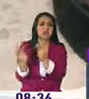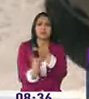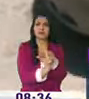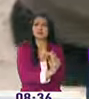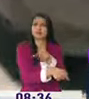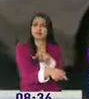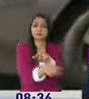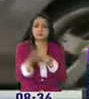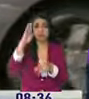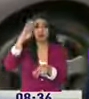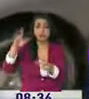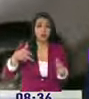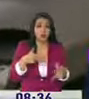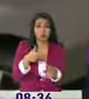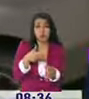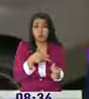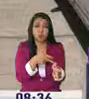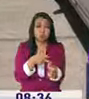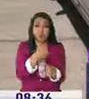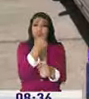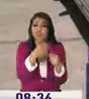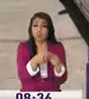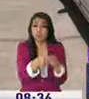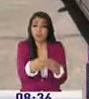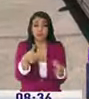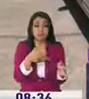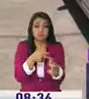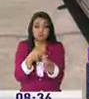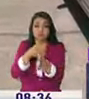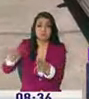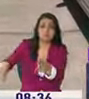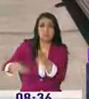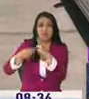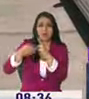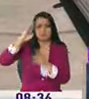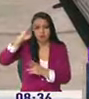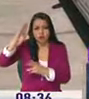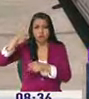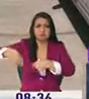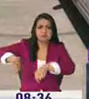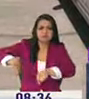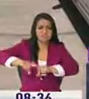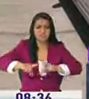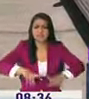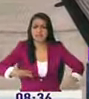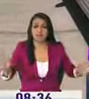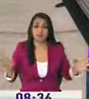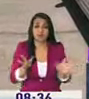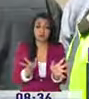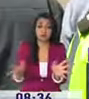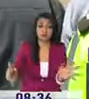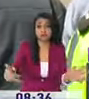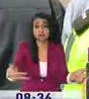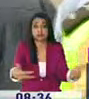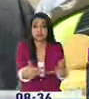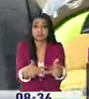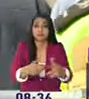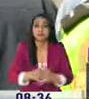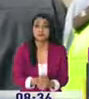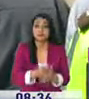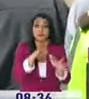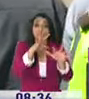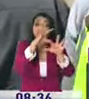10 cuadras lograron burlar a los uniformados. A la persecución se sumaron policías de varios circuitos para cerrarles el paso. La captura se dio